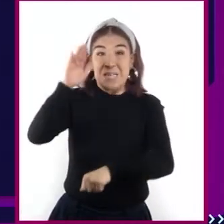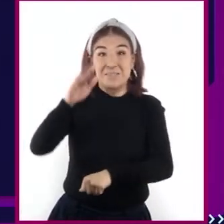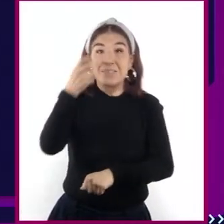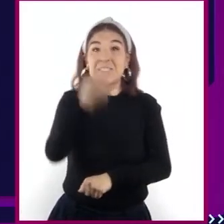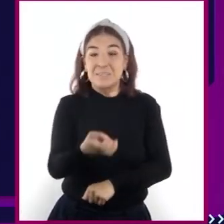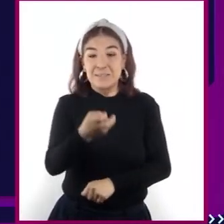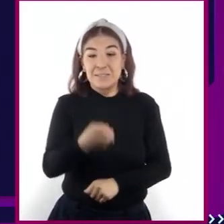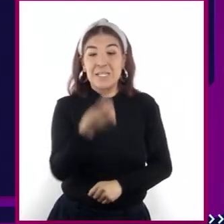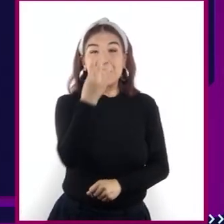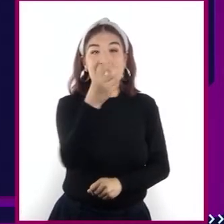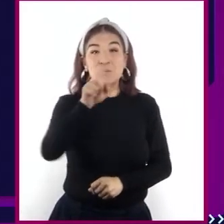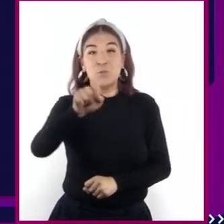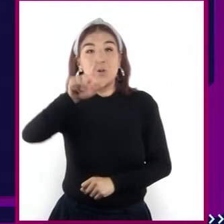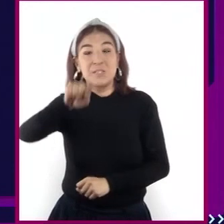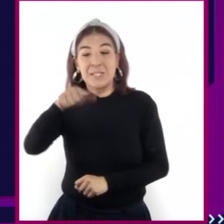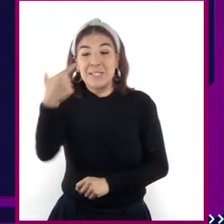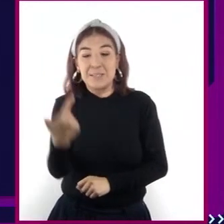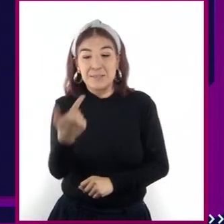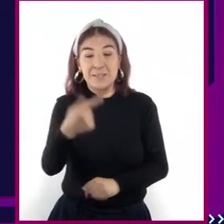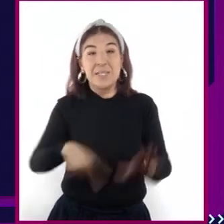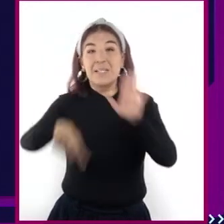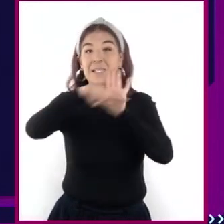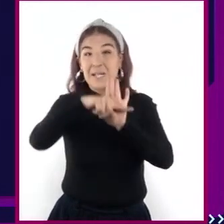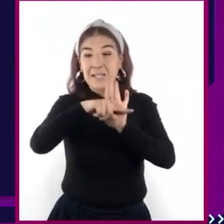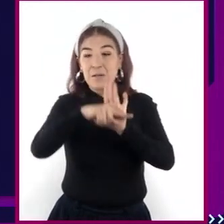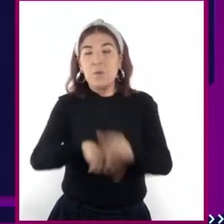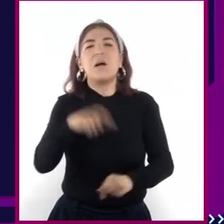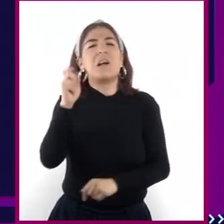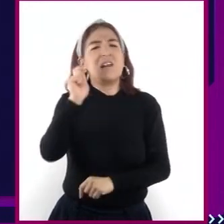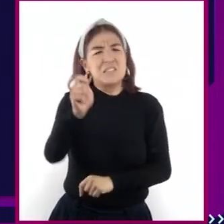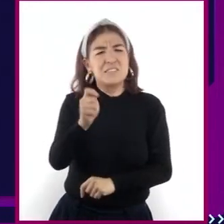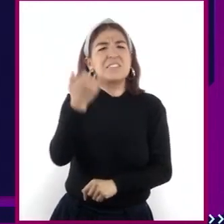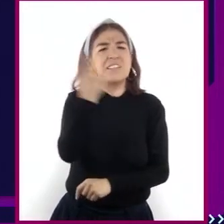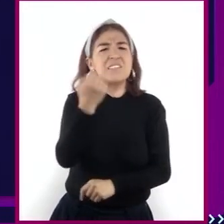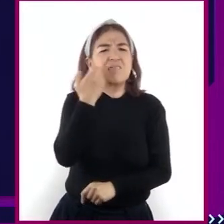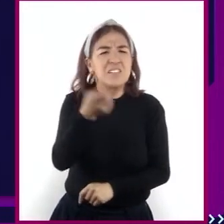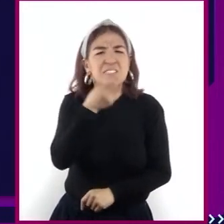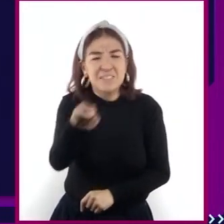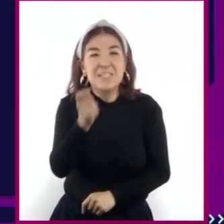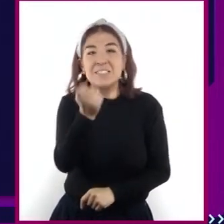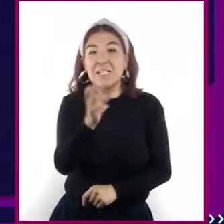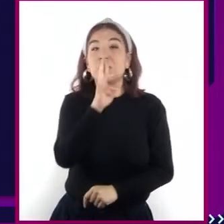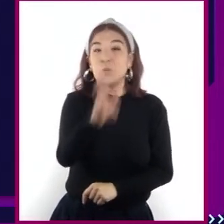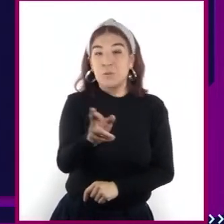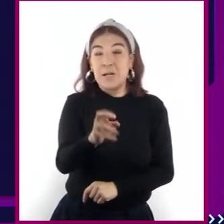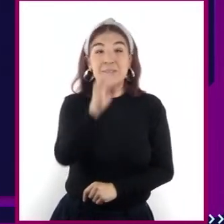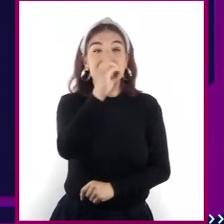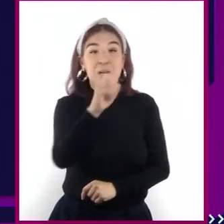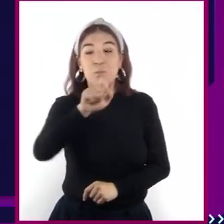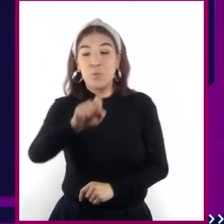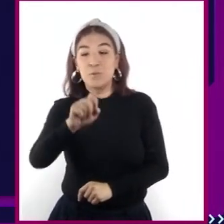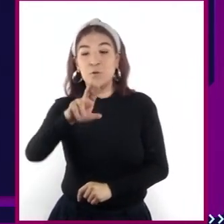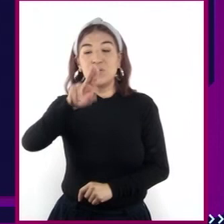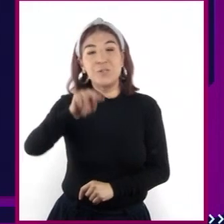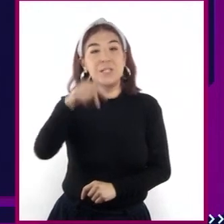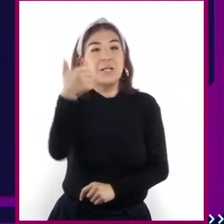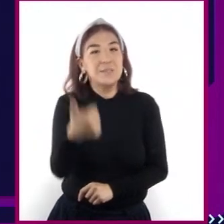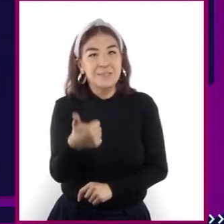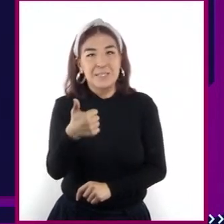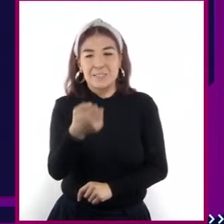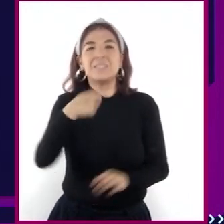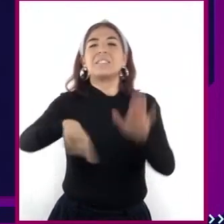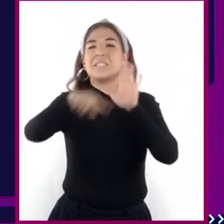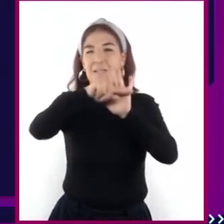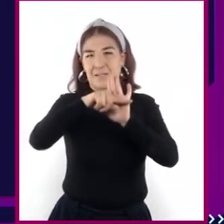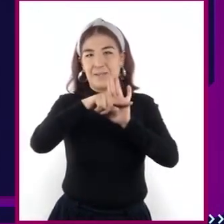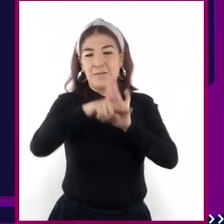absoluto es 3.77 negativo, quiere decir que el resultado es 0.86